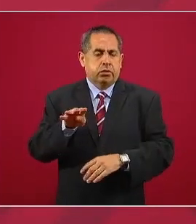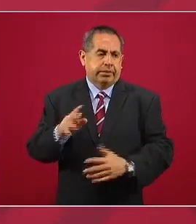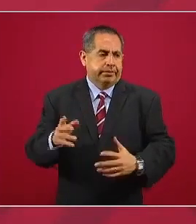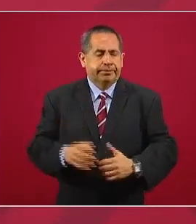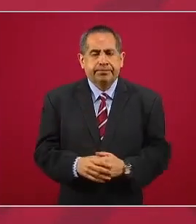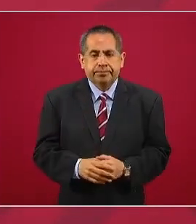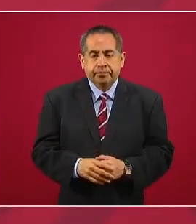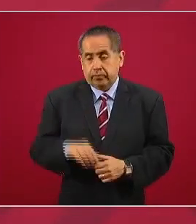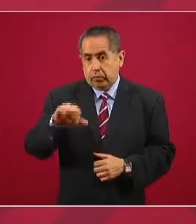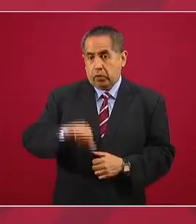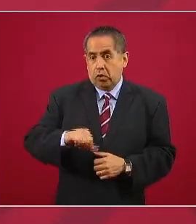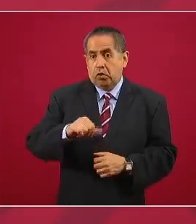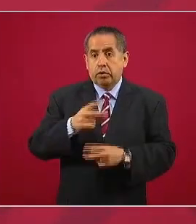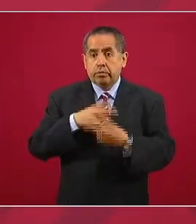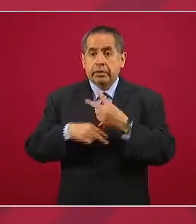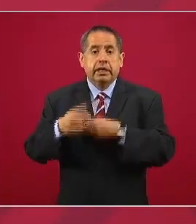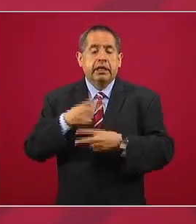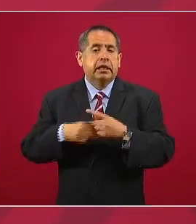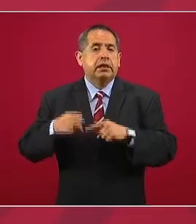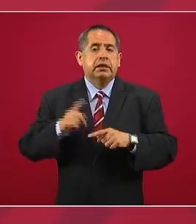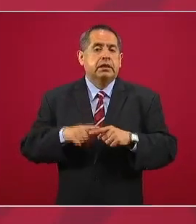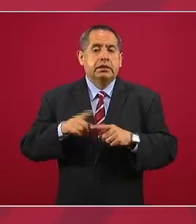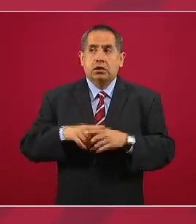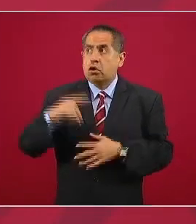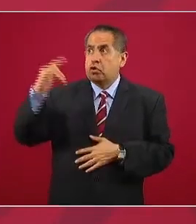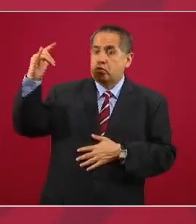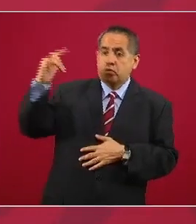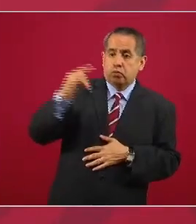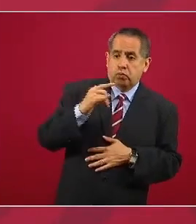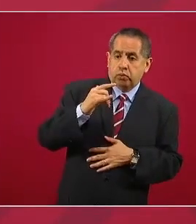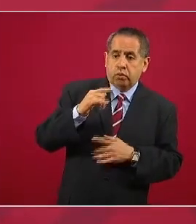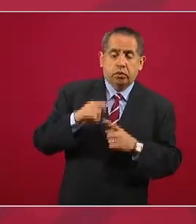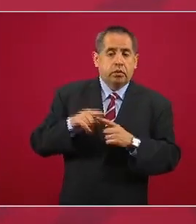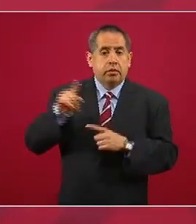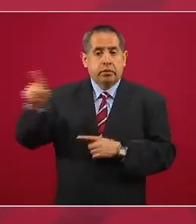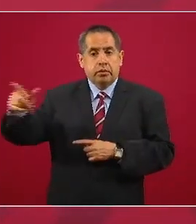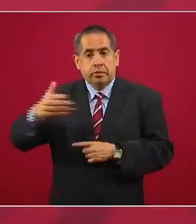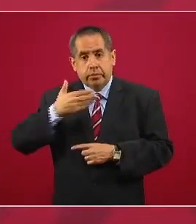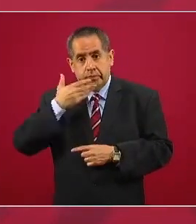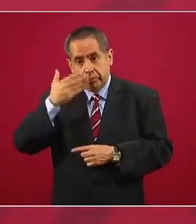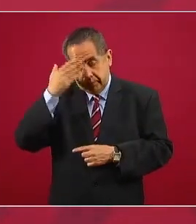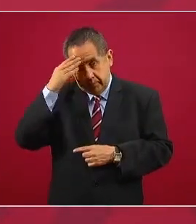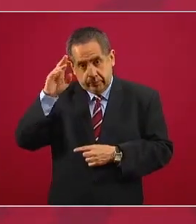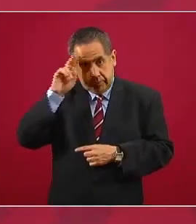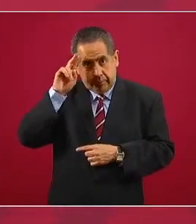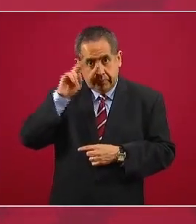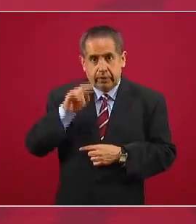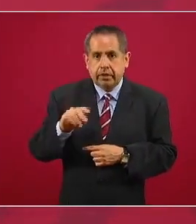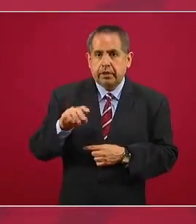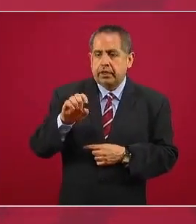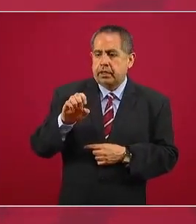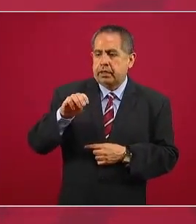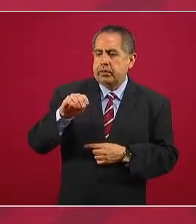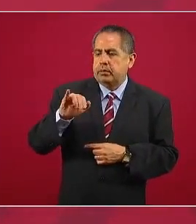que el día de hoy recibiremos un vuelo proveniente de Emiratos Árabes Unidos